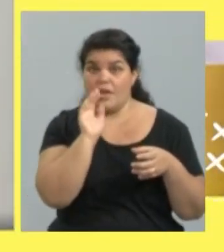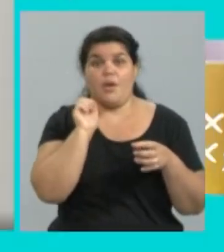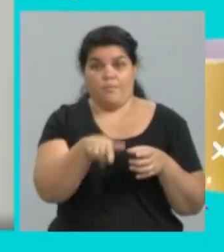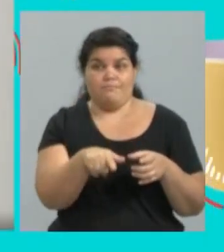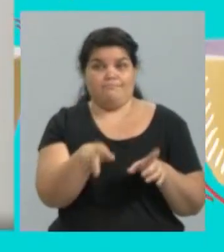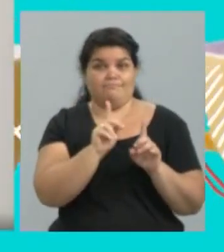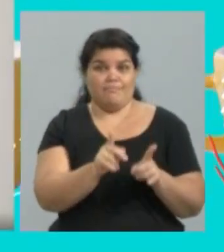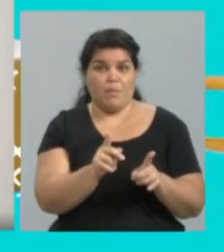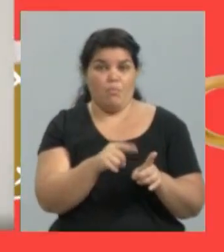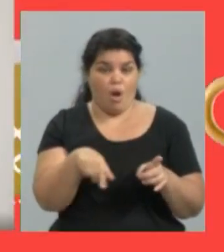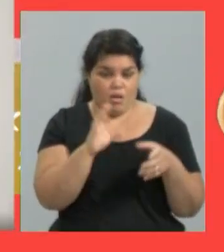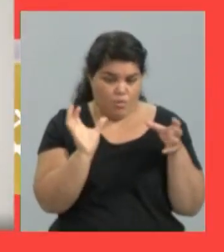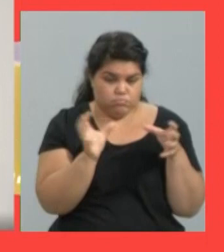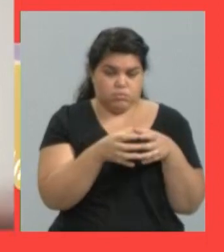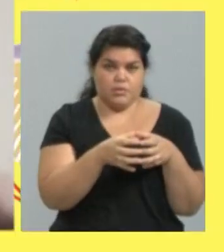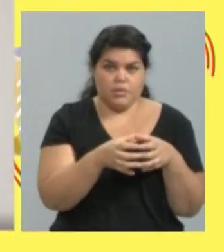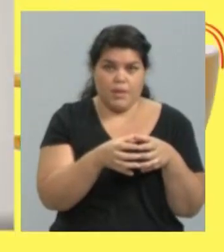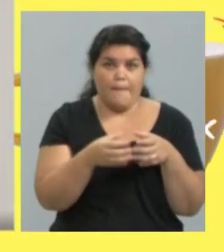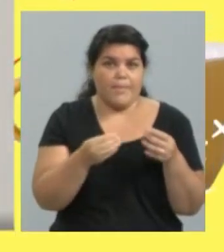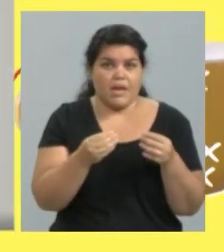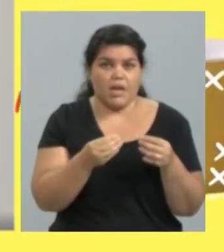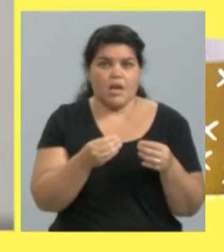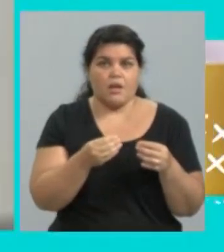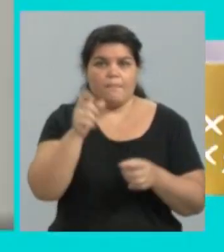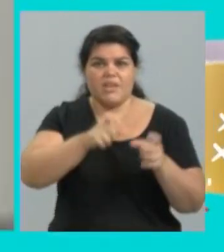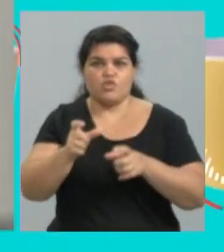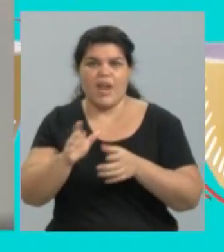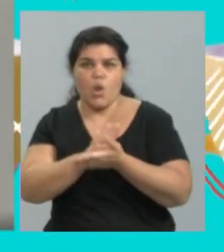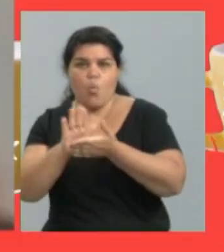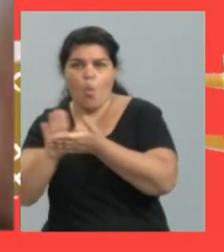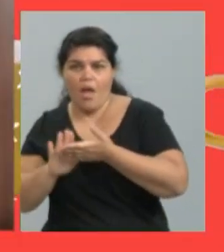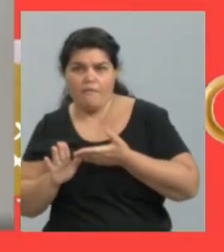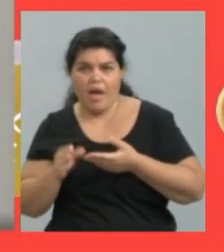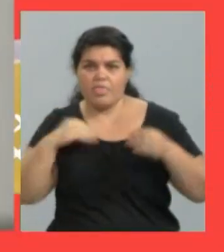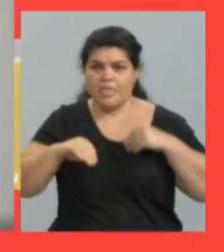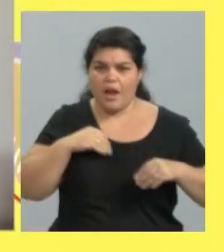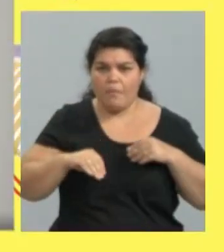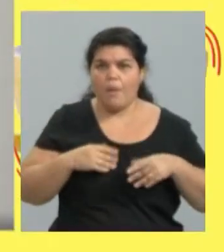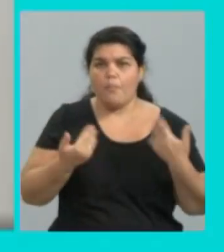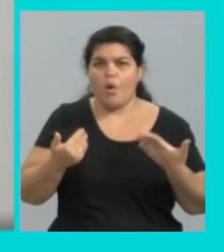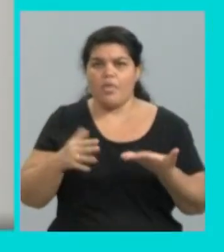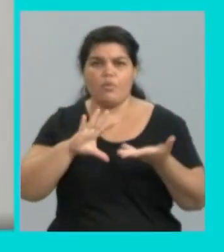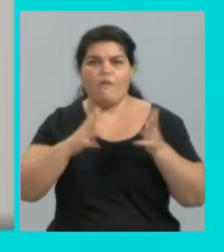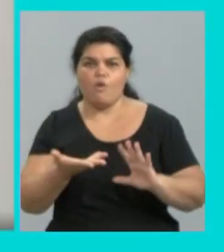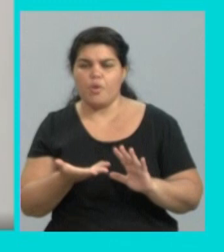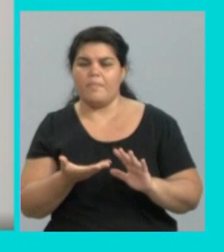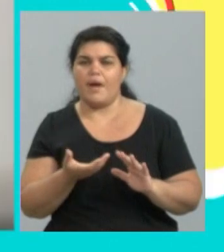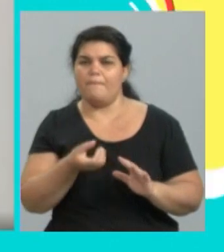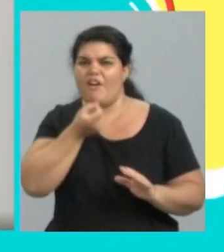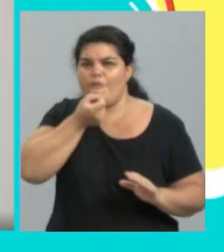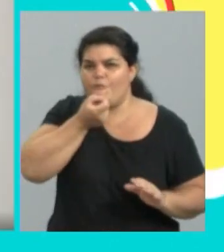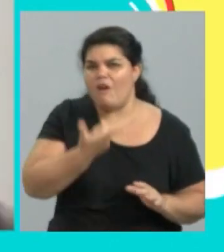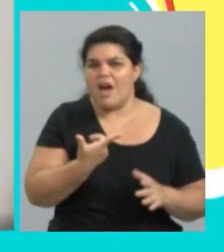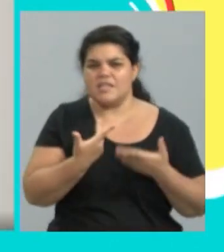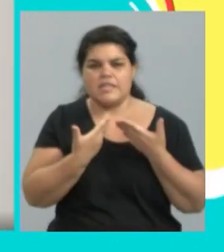plazo las nuevas generaciones no tengan que pasar por todo esto que hemos pasado nosotras, Claro. sino que tengan como el camino más